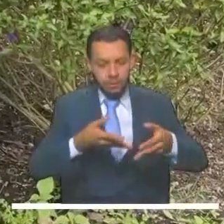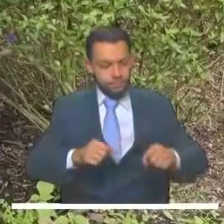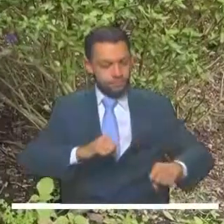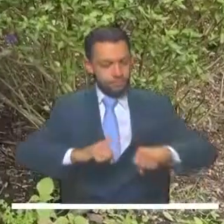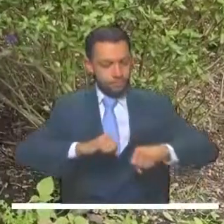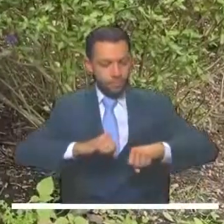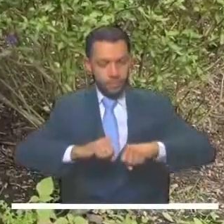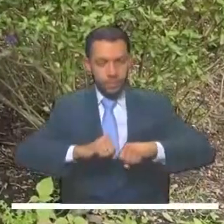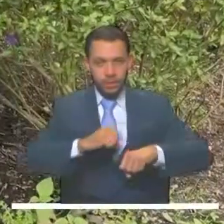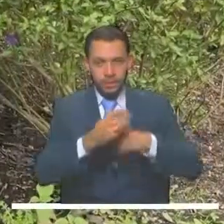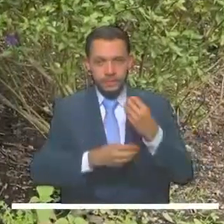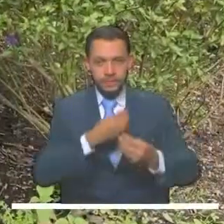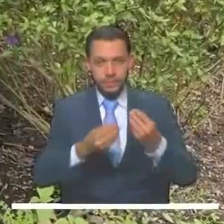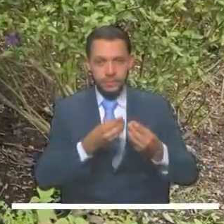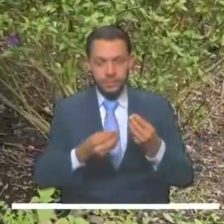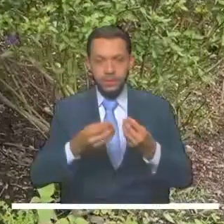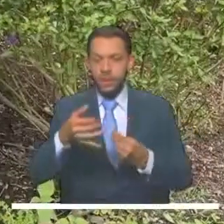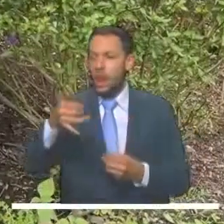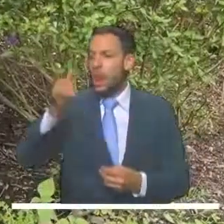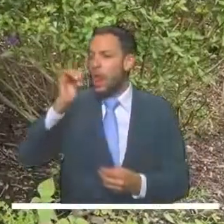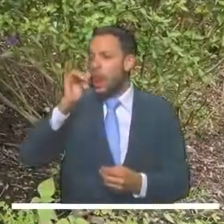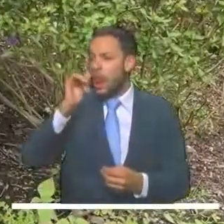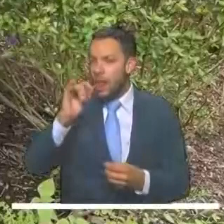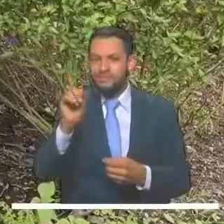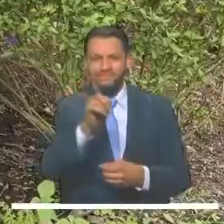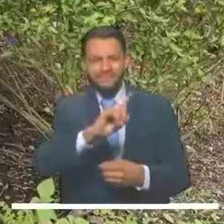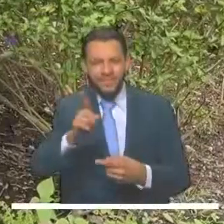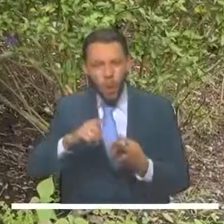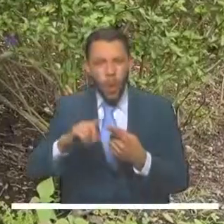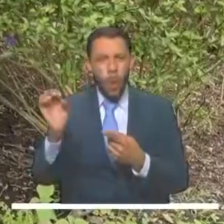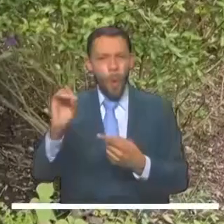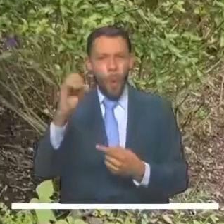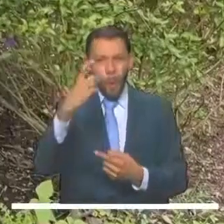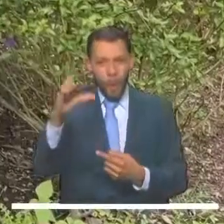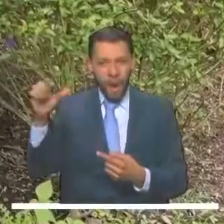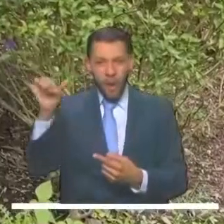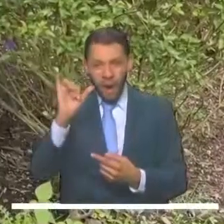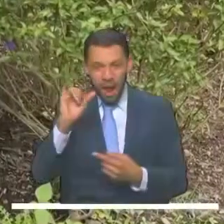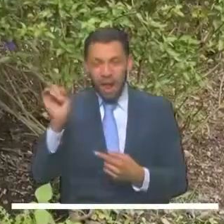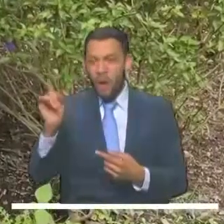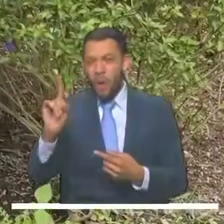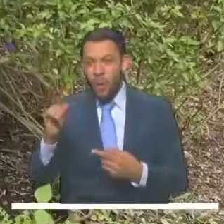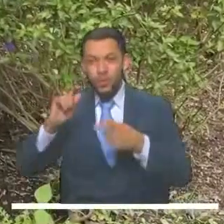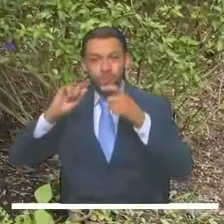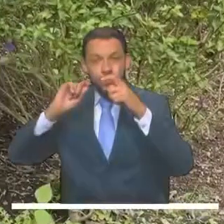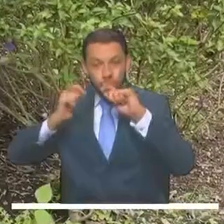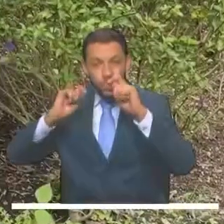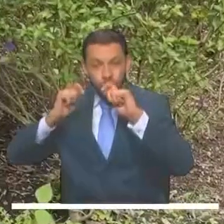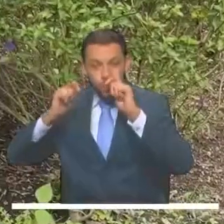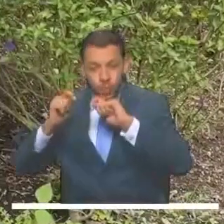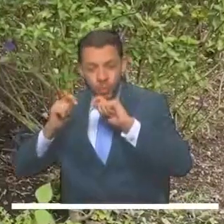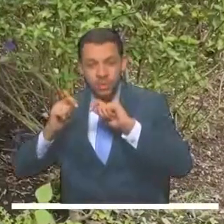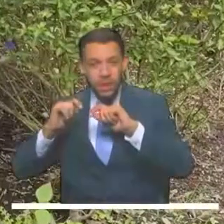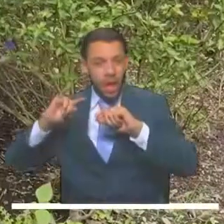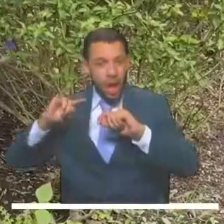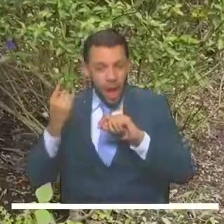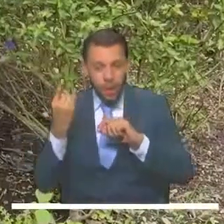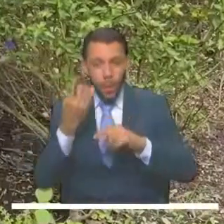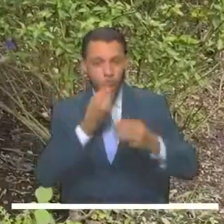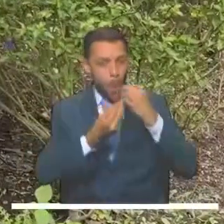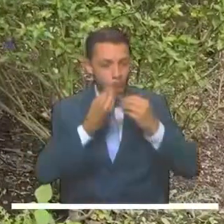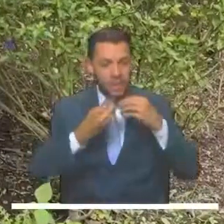le digo no tomes gaseosas ni dulces ni tampoco enlatados ni embutidos